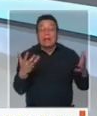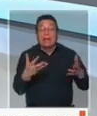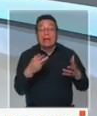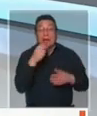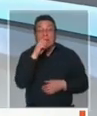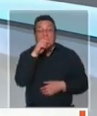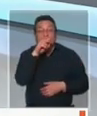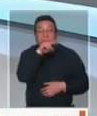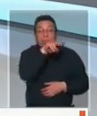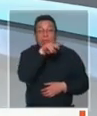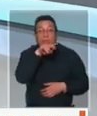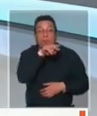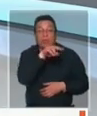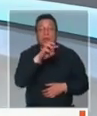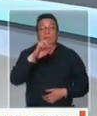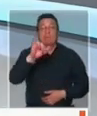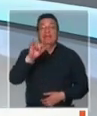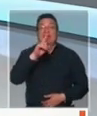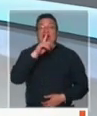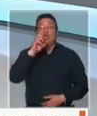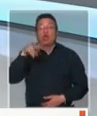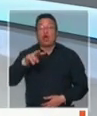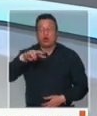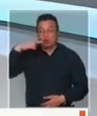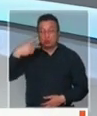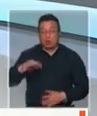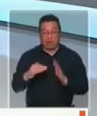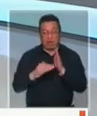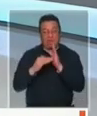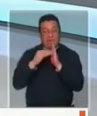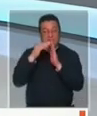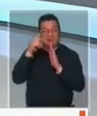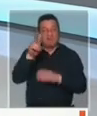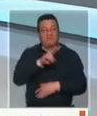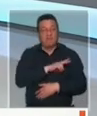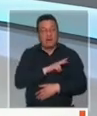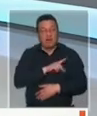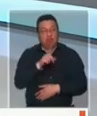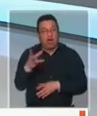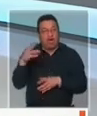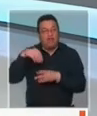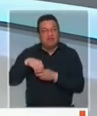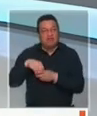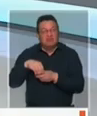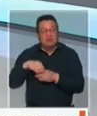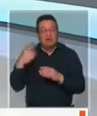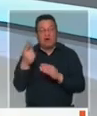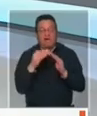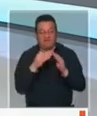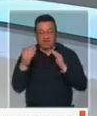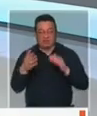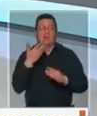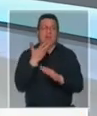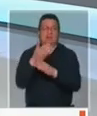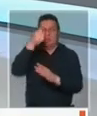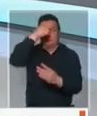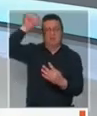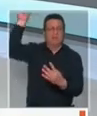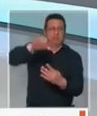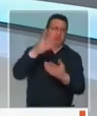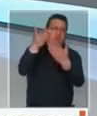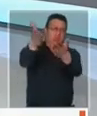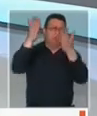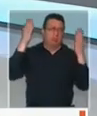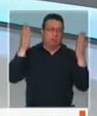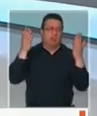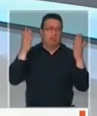pitón que la propietaria de un departamento tenía en un edificio residencial de Valparaíso. Residentes y vecinos piden que se sancione a la persona responsable